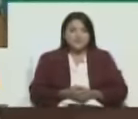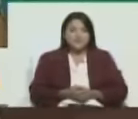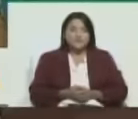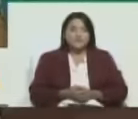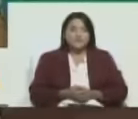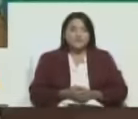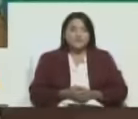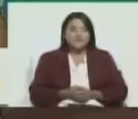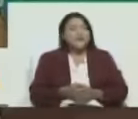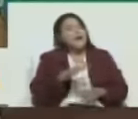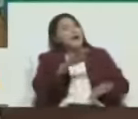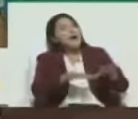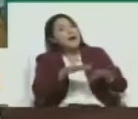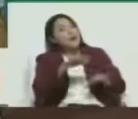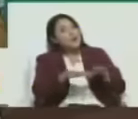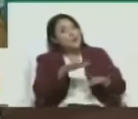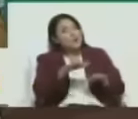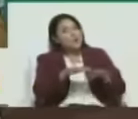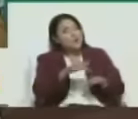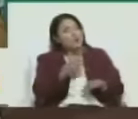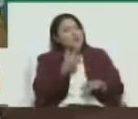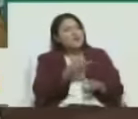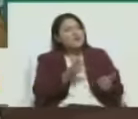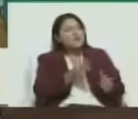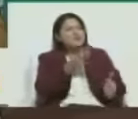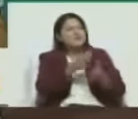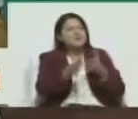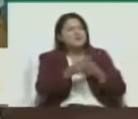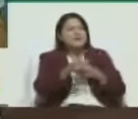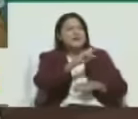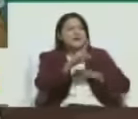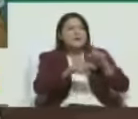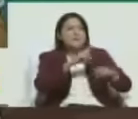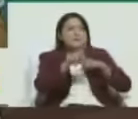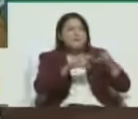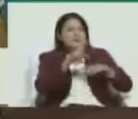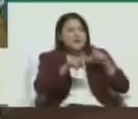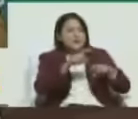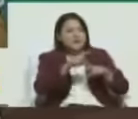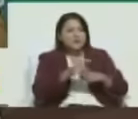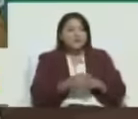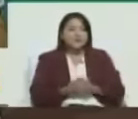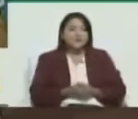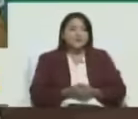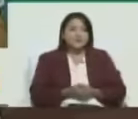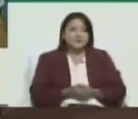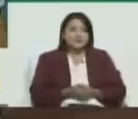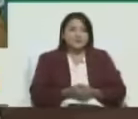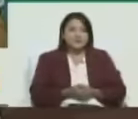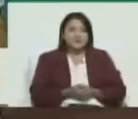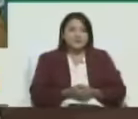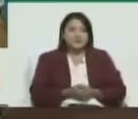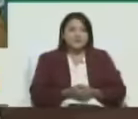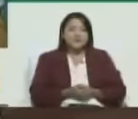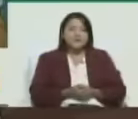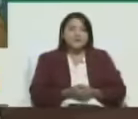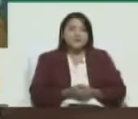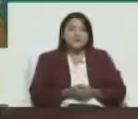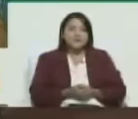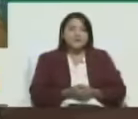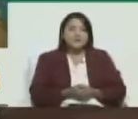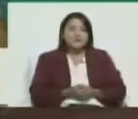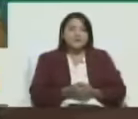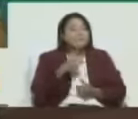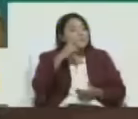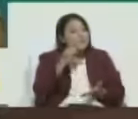gente, algunos, bueno, pero el referéndum, ¿qué fuerza tiene? Era la misma pregunta que nos hacían cuando las últimas guarimbas. ¿Qué fuerza puede tener